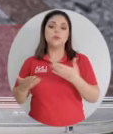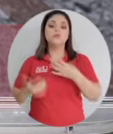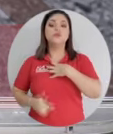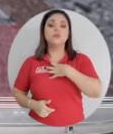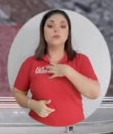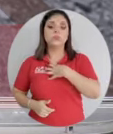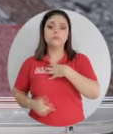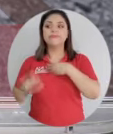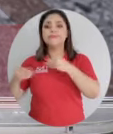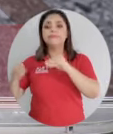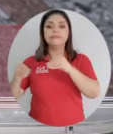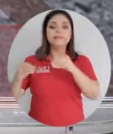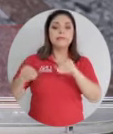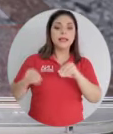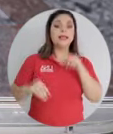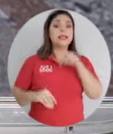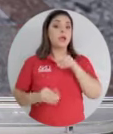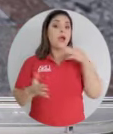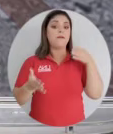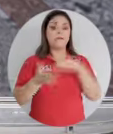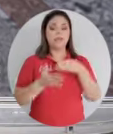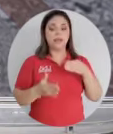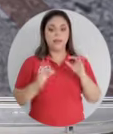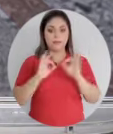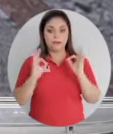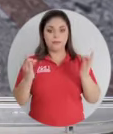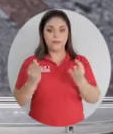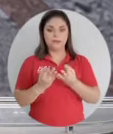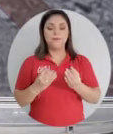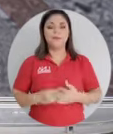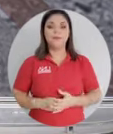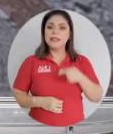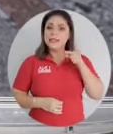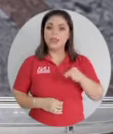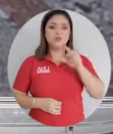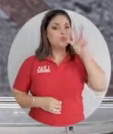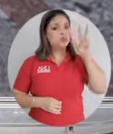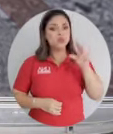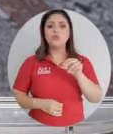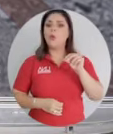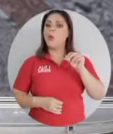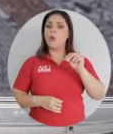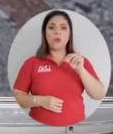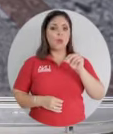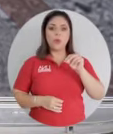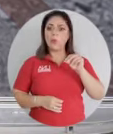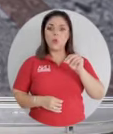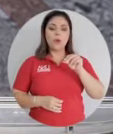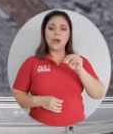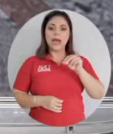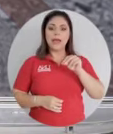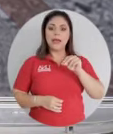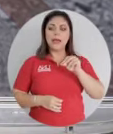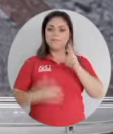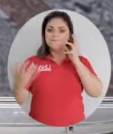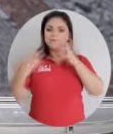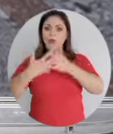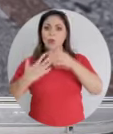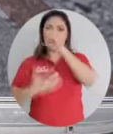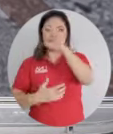calidad de la gente y de sus familias. Y va en contra de lo que Costa Rica firmó con los ODS